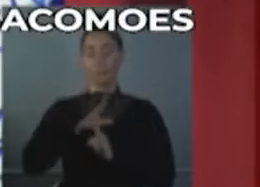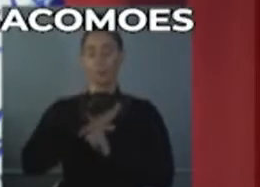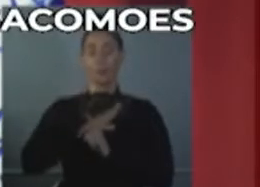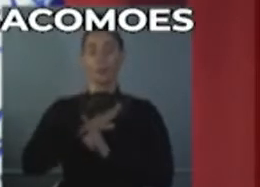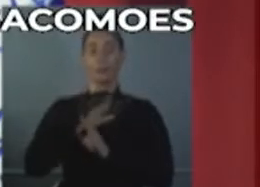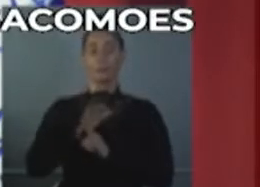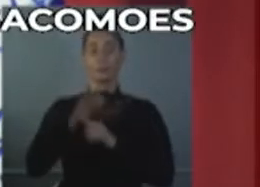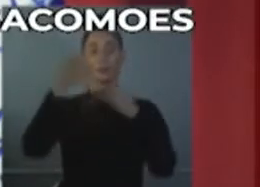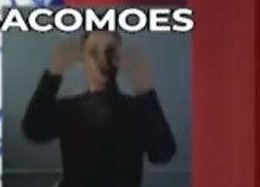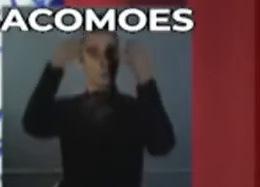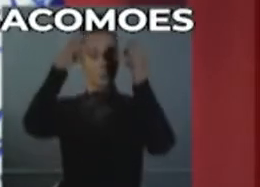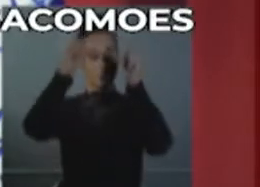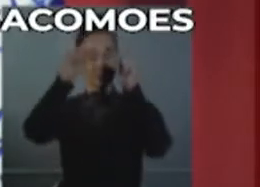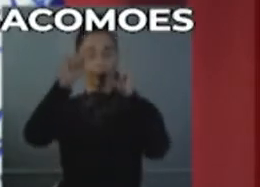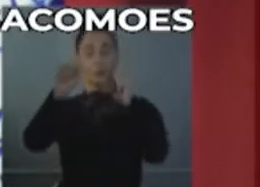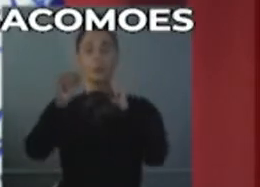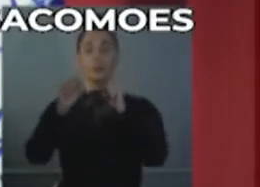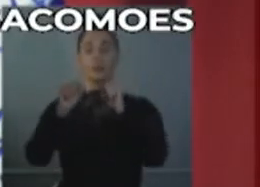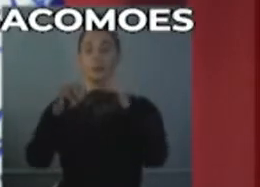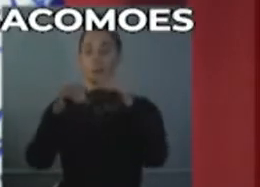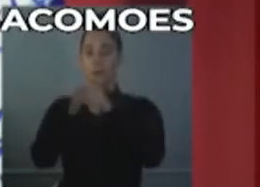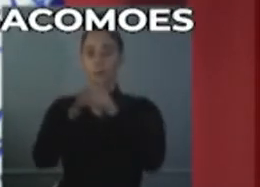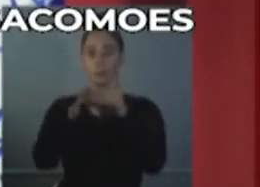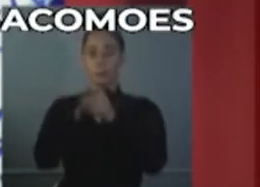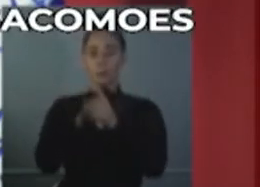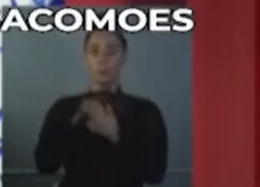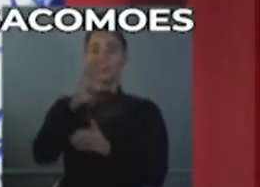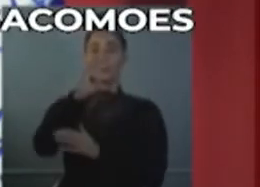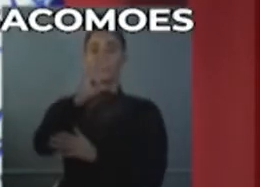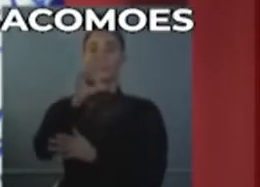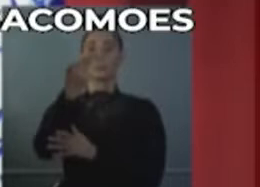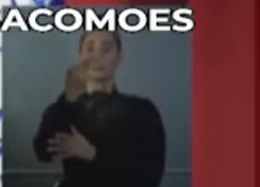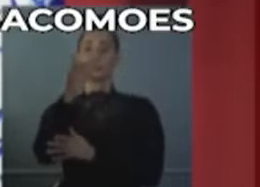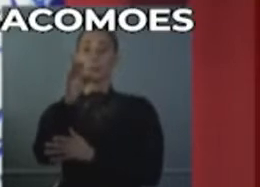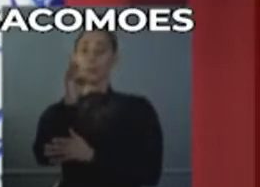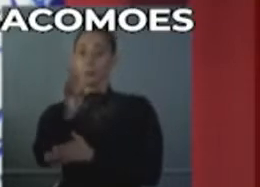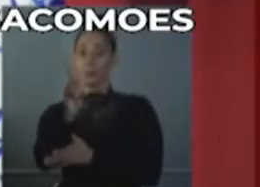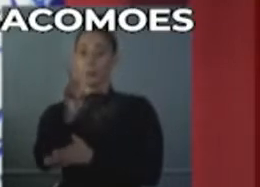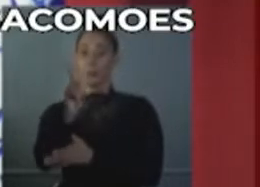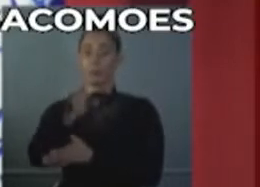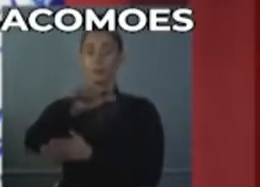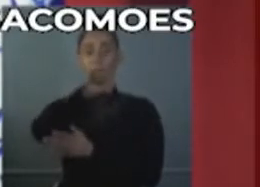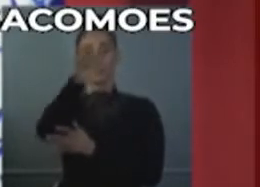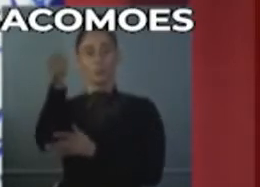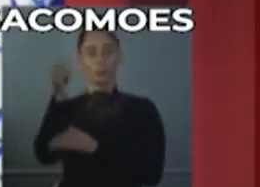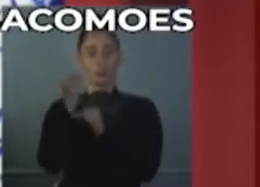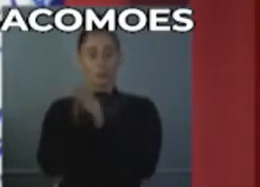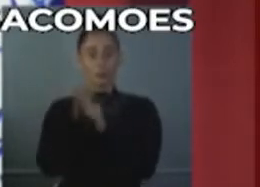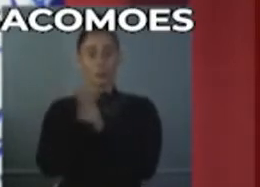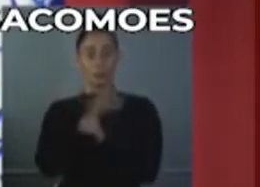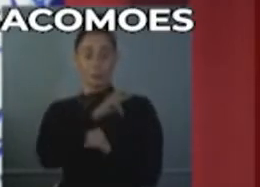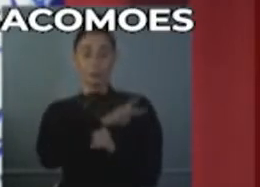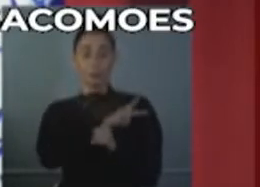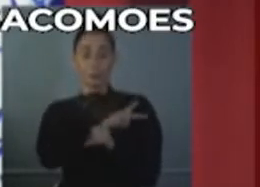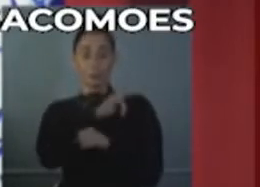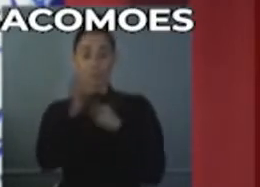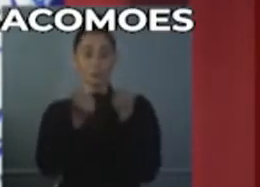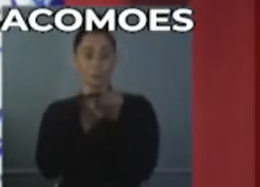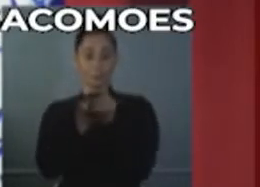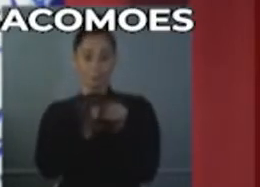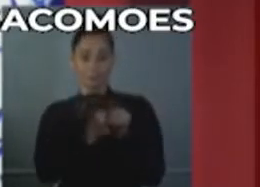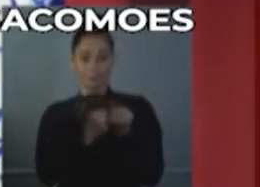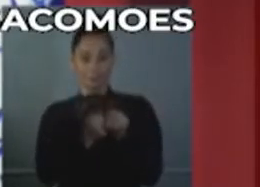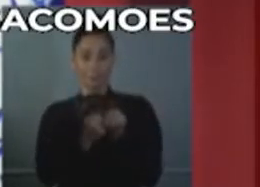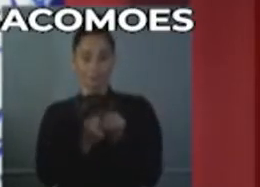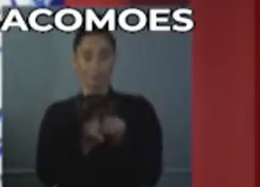Puig, presidente ejecutivo del Banco BH de León, y otras entidades del sector privado, así